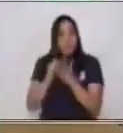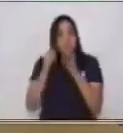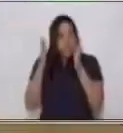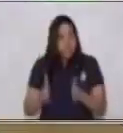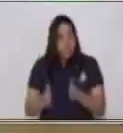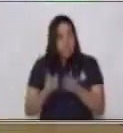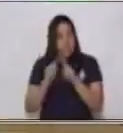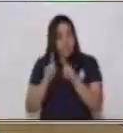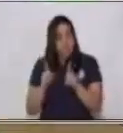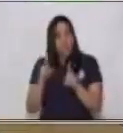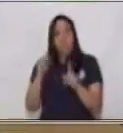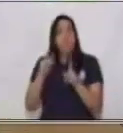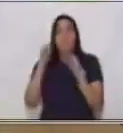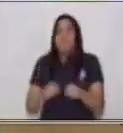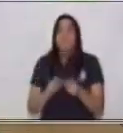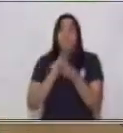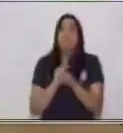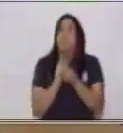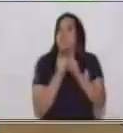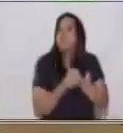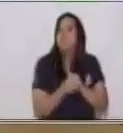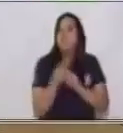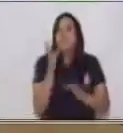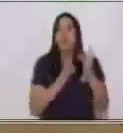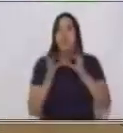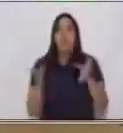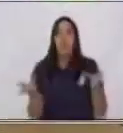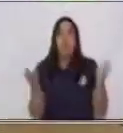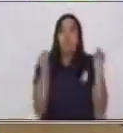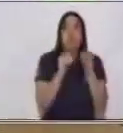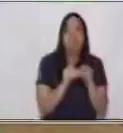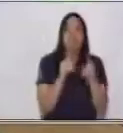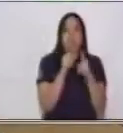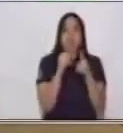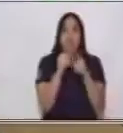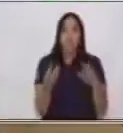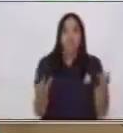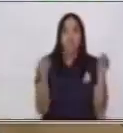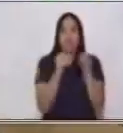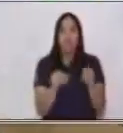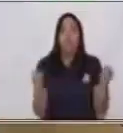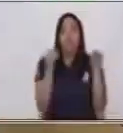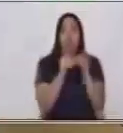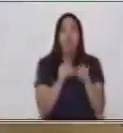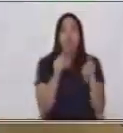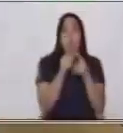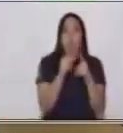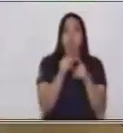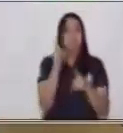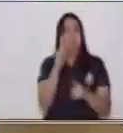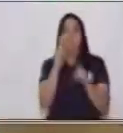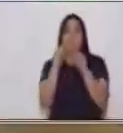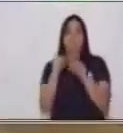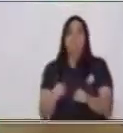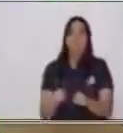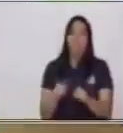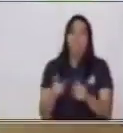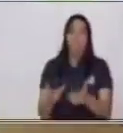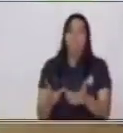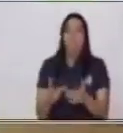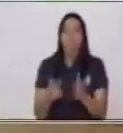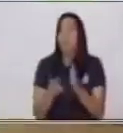No podemos añadirle palabras a lo que otra persona ya emitió. ¿Y por medio de qué